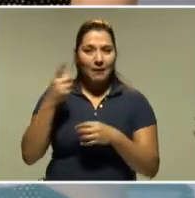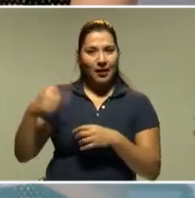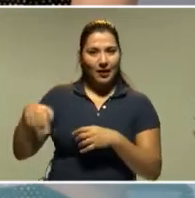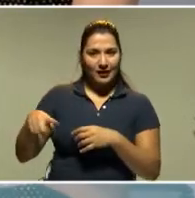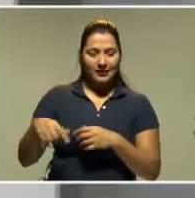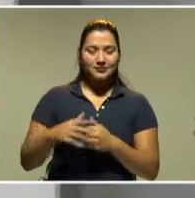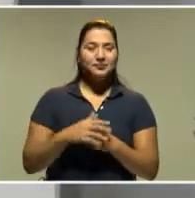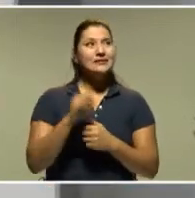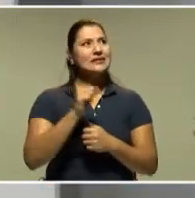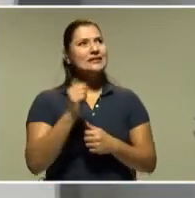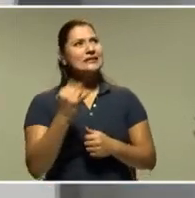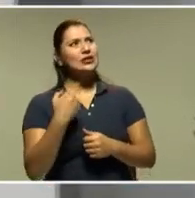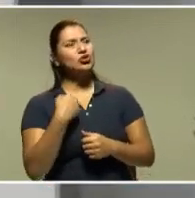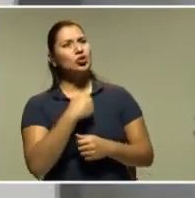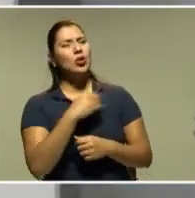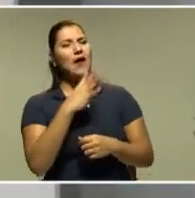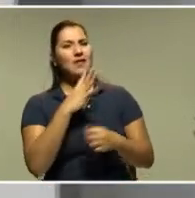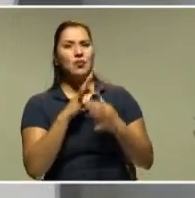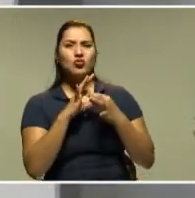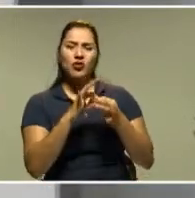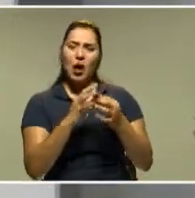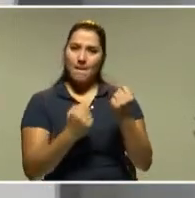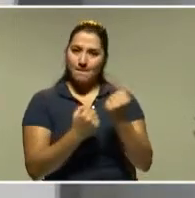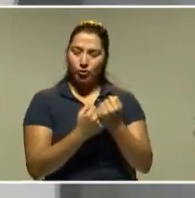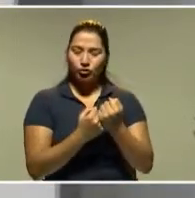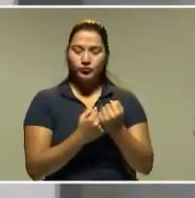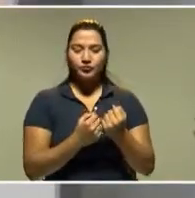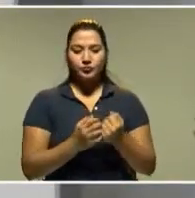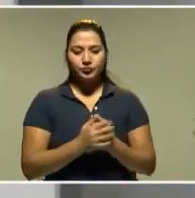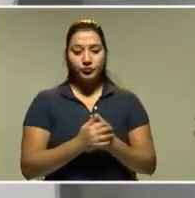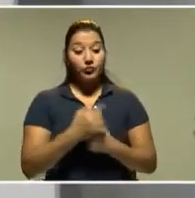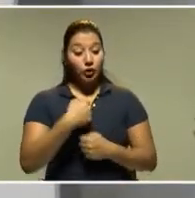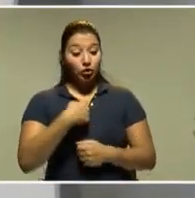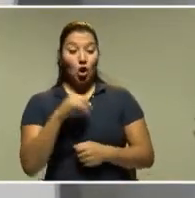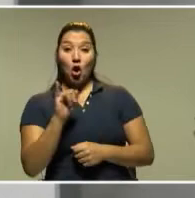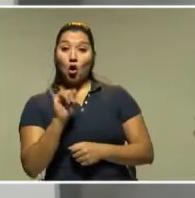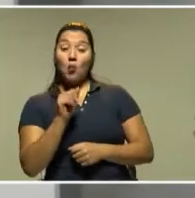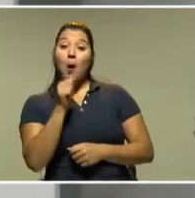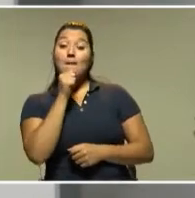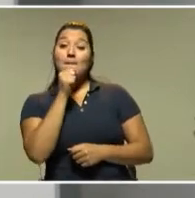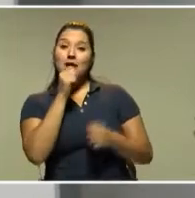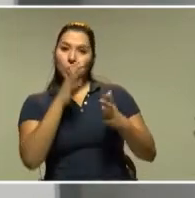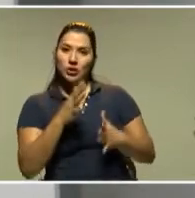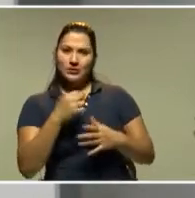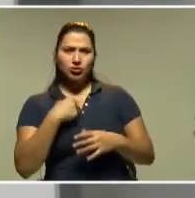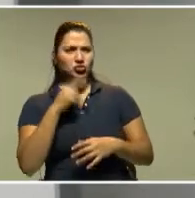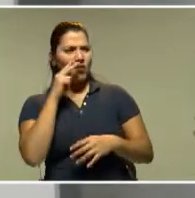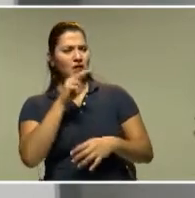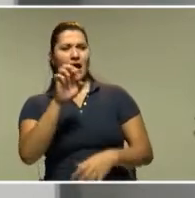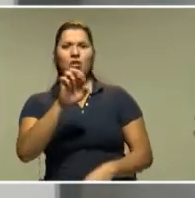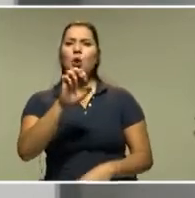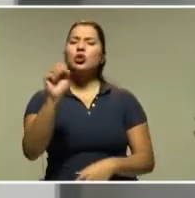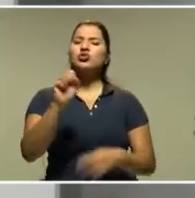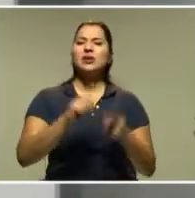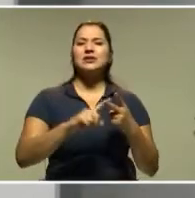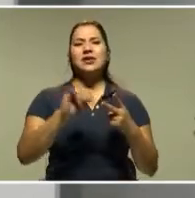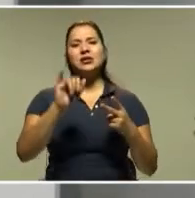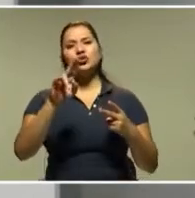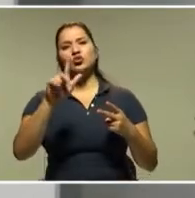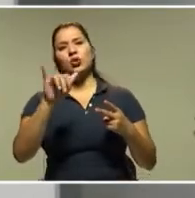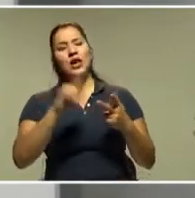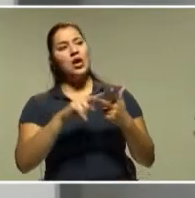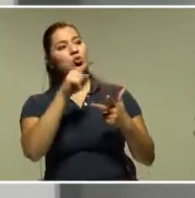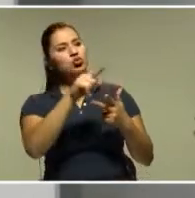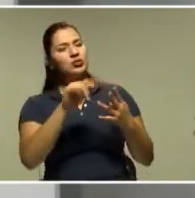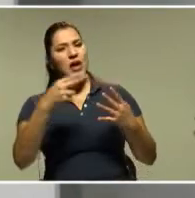habla de ese apoyo, bueno, como periodista le digo, o sea, uno ve a un Eduardo Sánchez, a una Juliana, a una usted, a